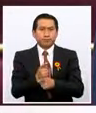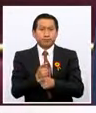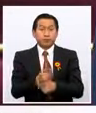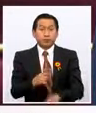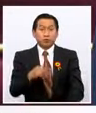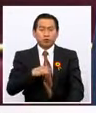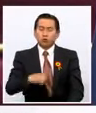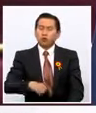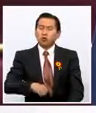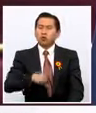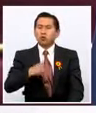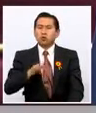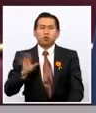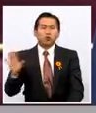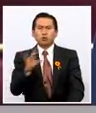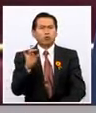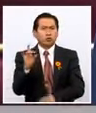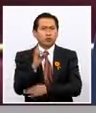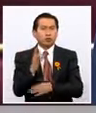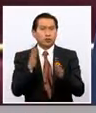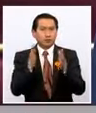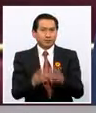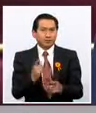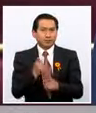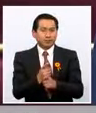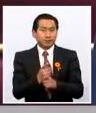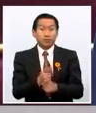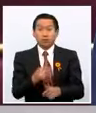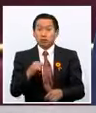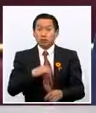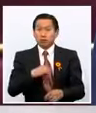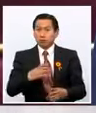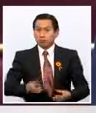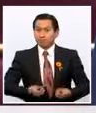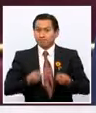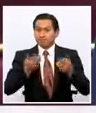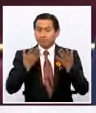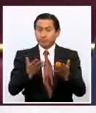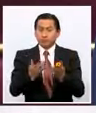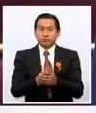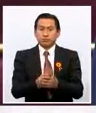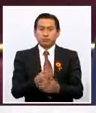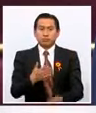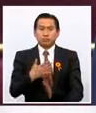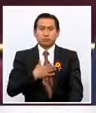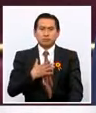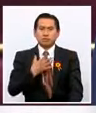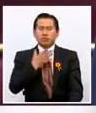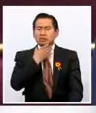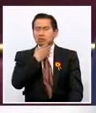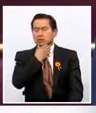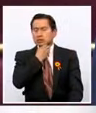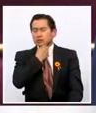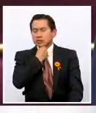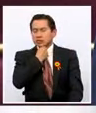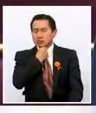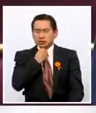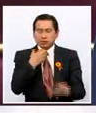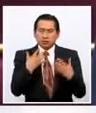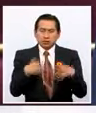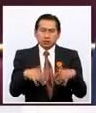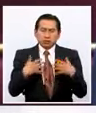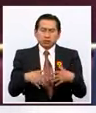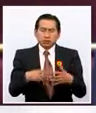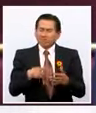orgullosa de los bolivianos y les confieso que se me hace un nudo en la garganta porque ha sido